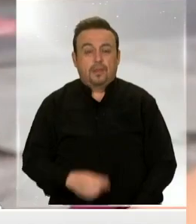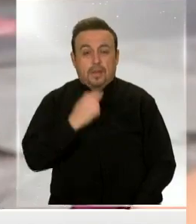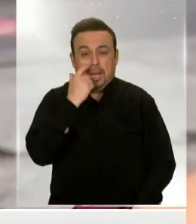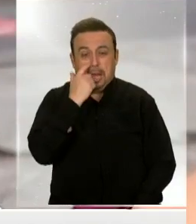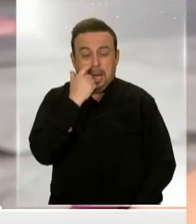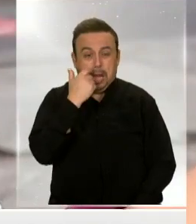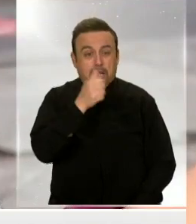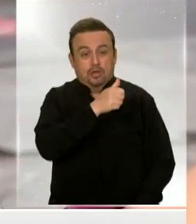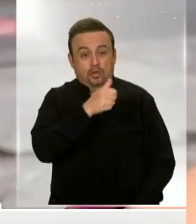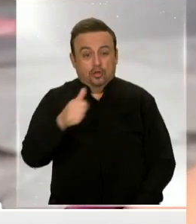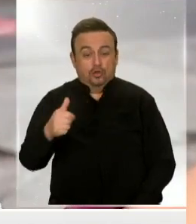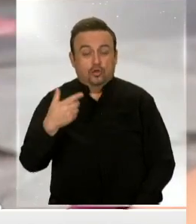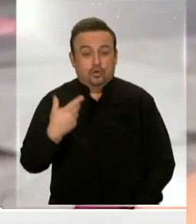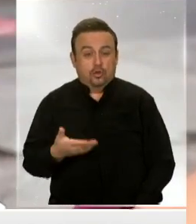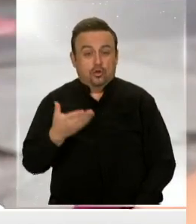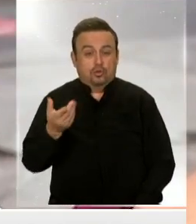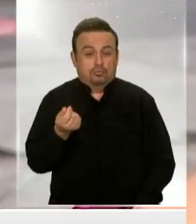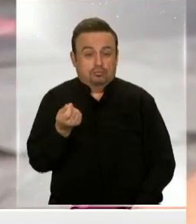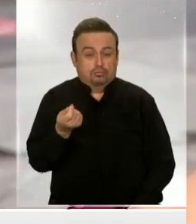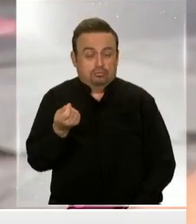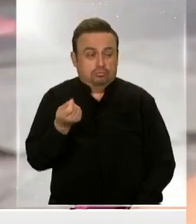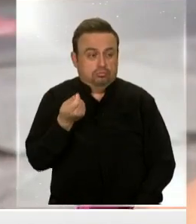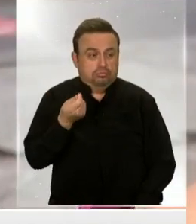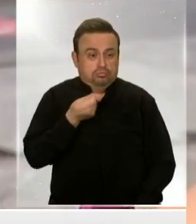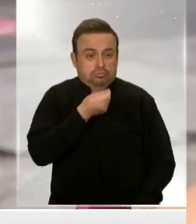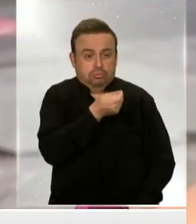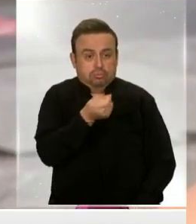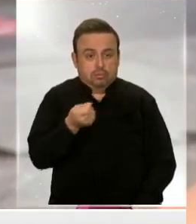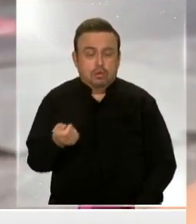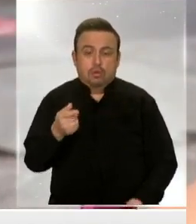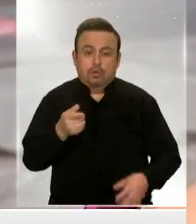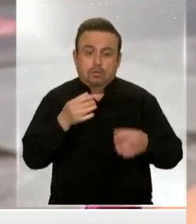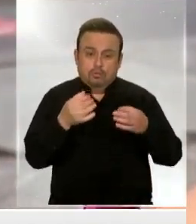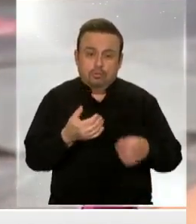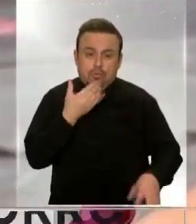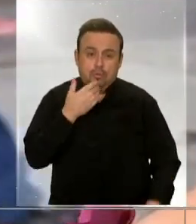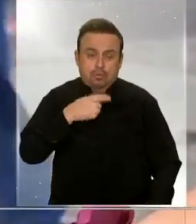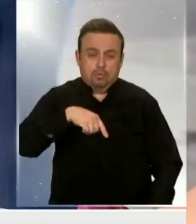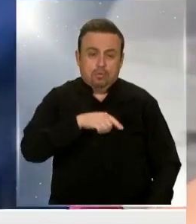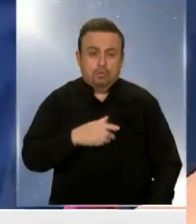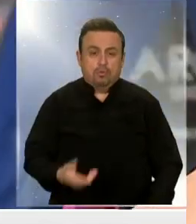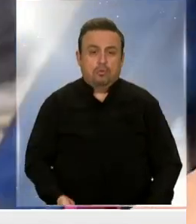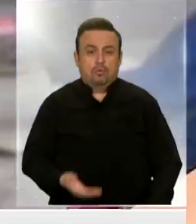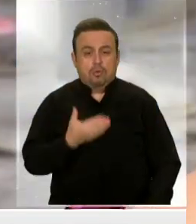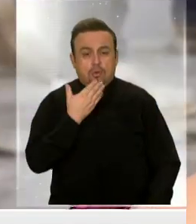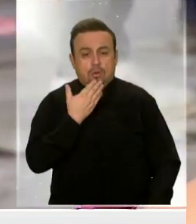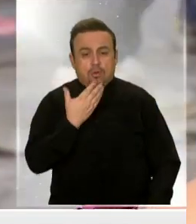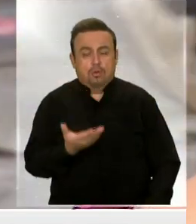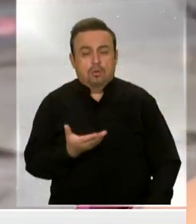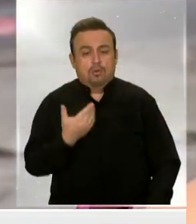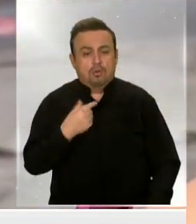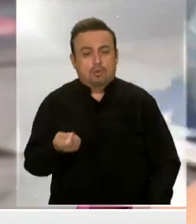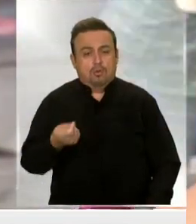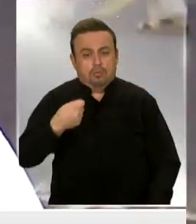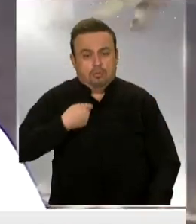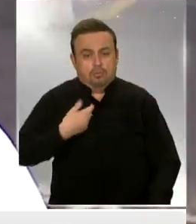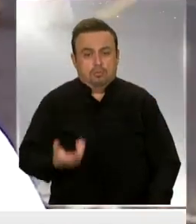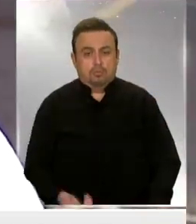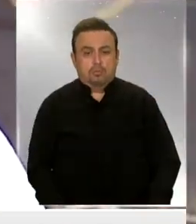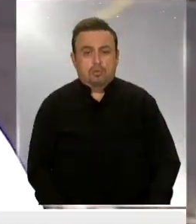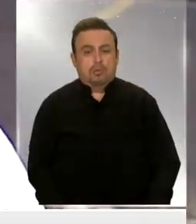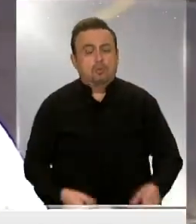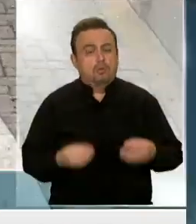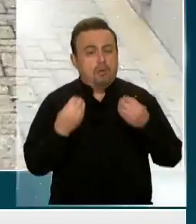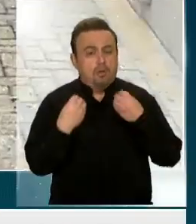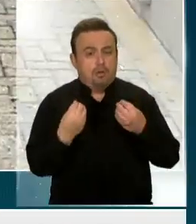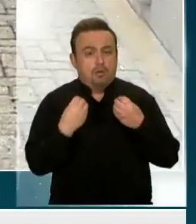están recibiendo plata, es justo que nosotros también recibamos. Está